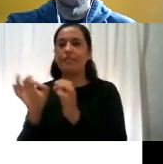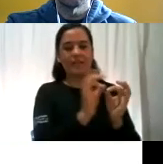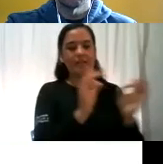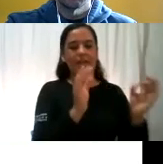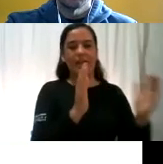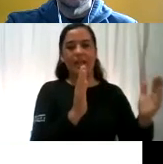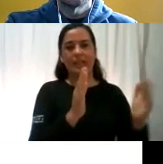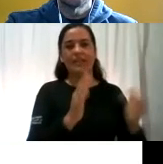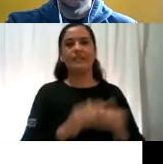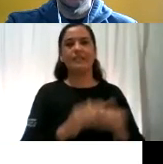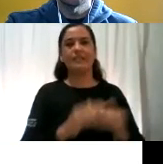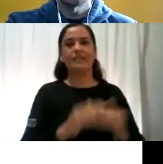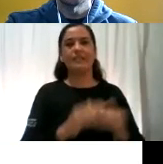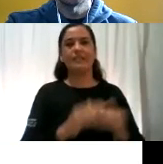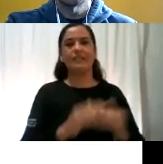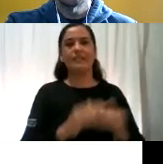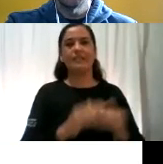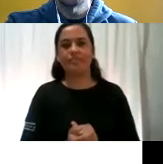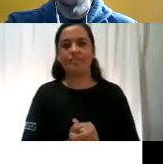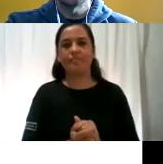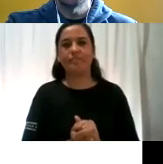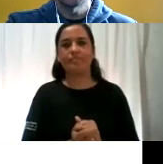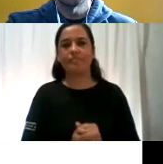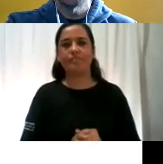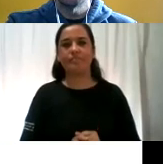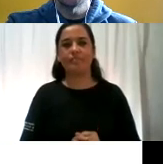extremos sea el